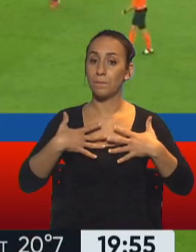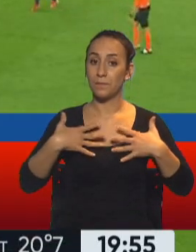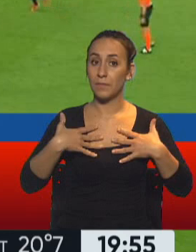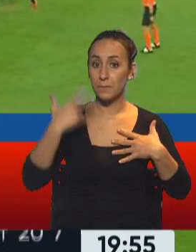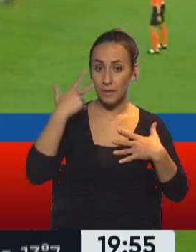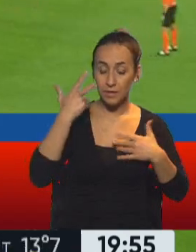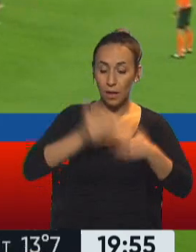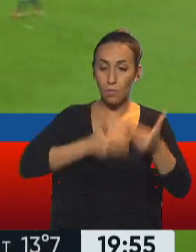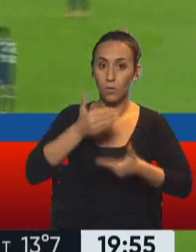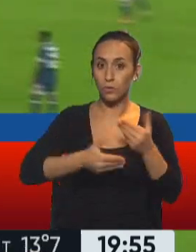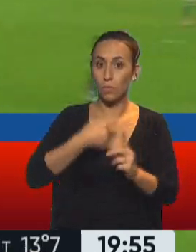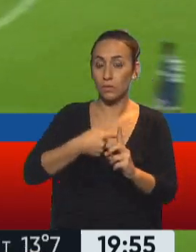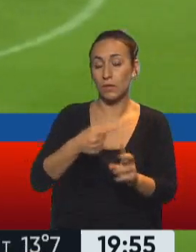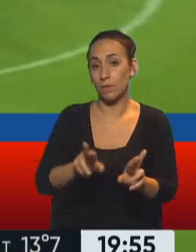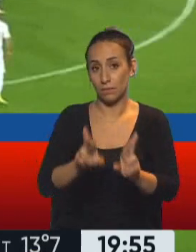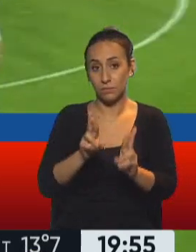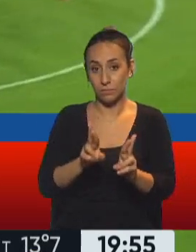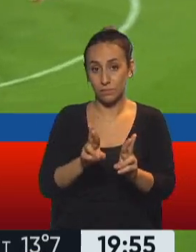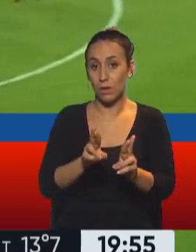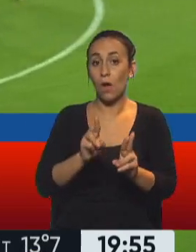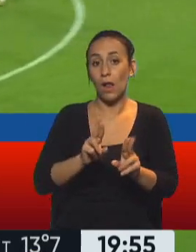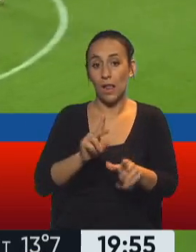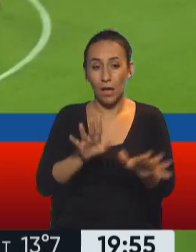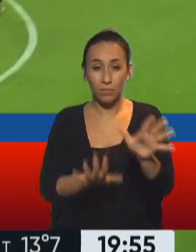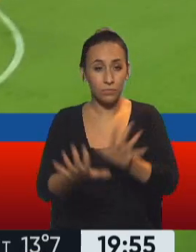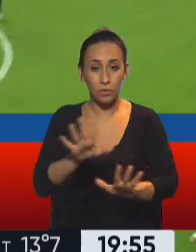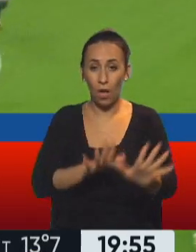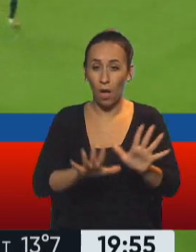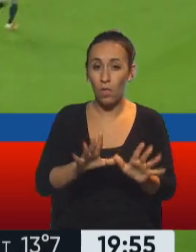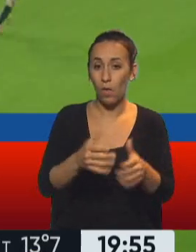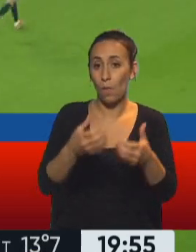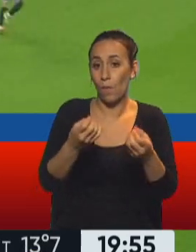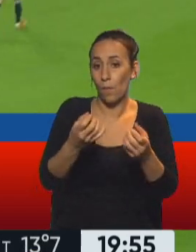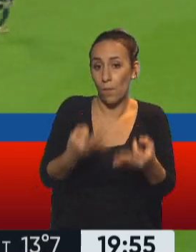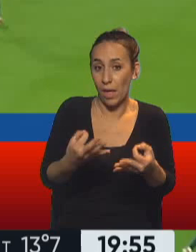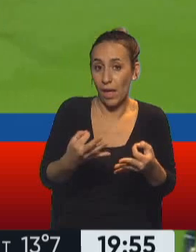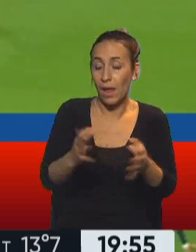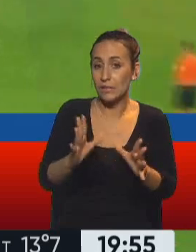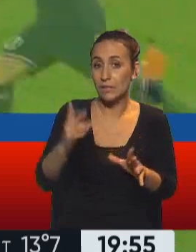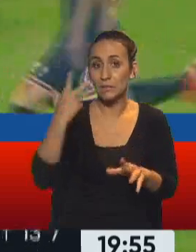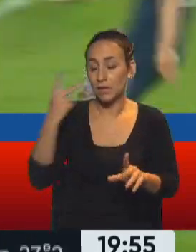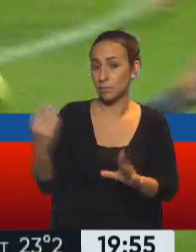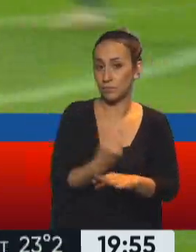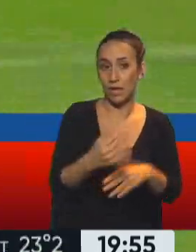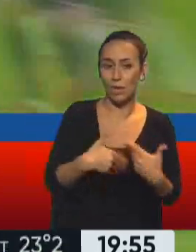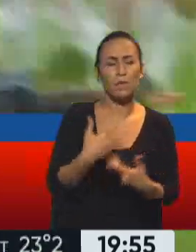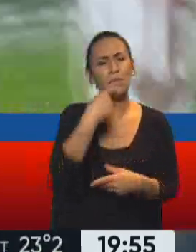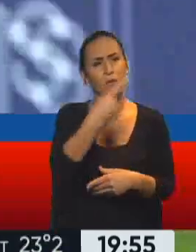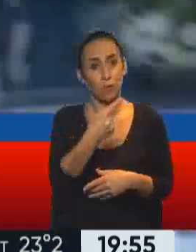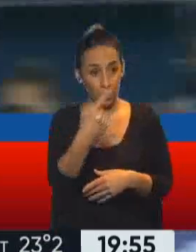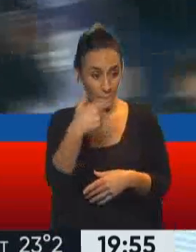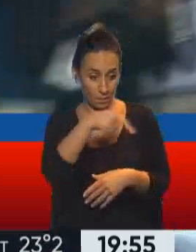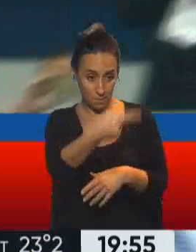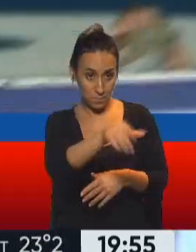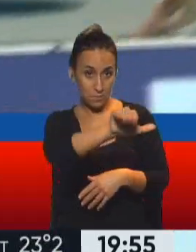que sea buena. Esperemos que todo vaya bien y pueda estar lo antes posible con nosotros. ¿Hay posibilidades de que Leo Messi juegue este